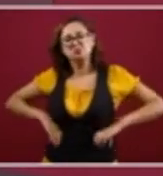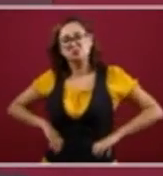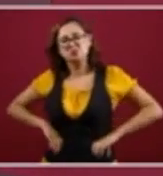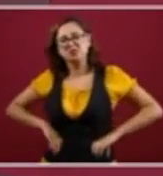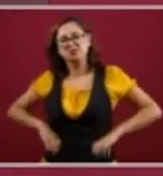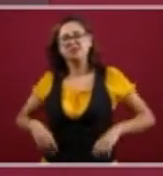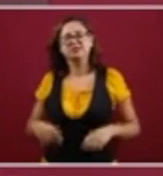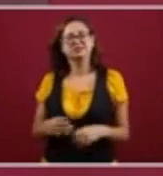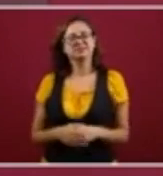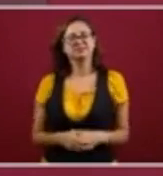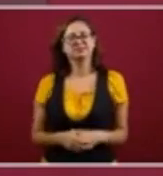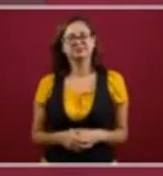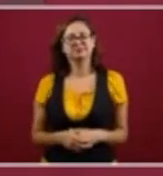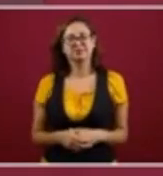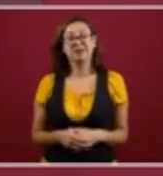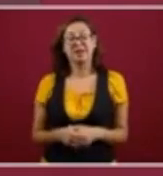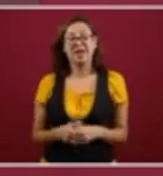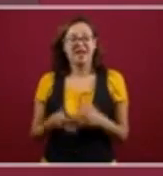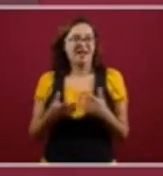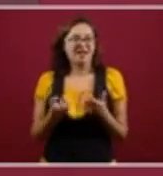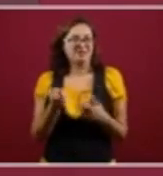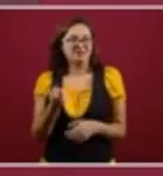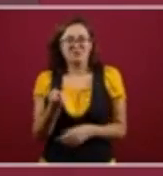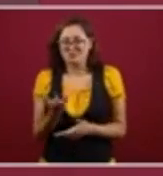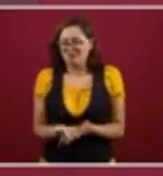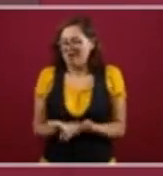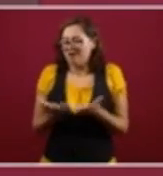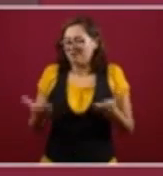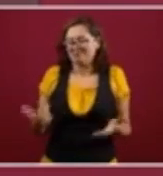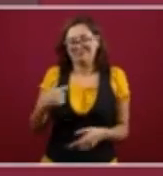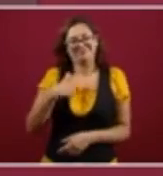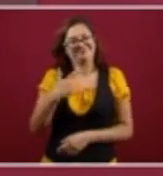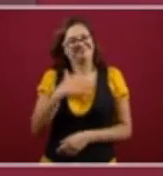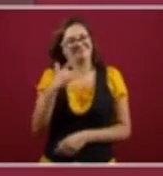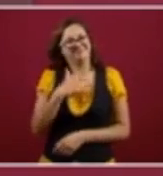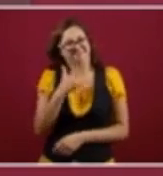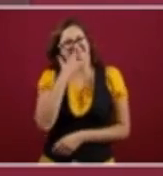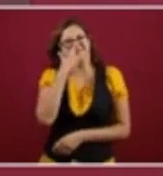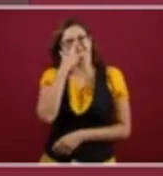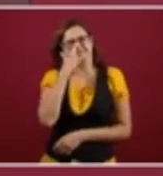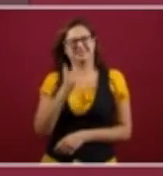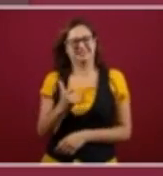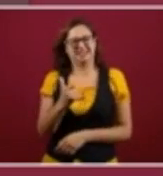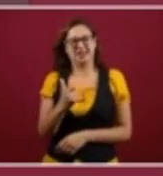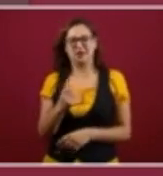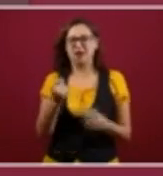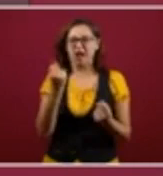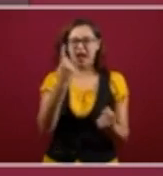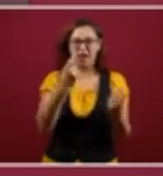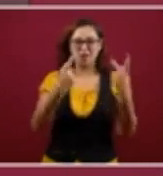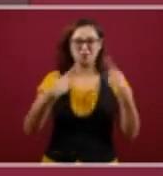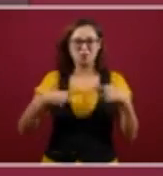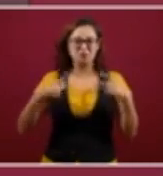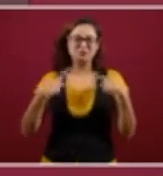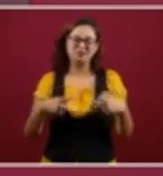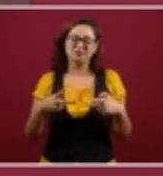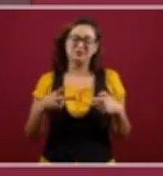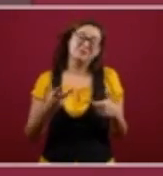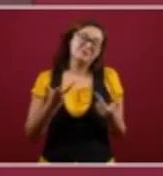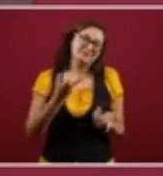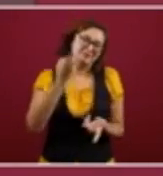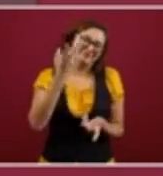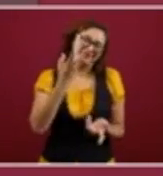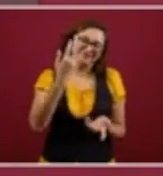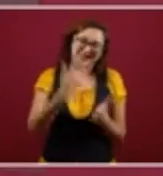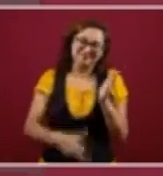Por eso hasta me extraña que haya gente, por falta de información,